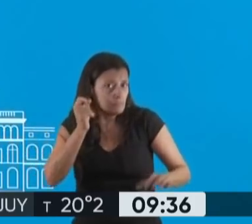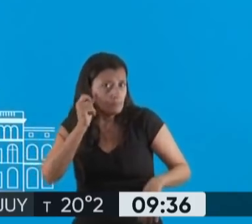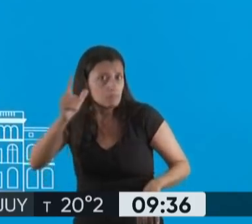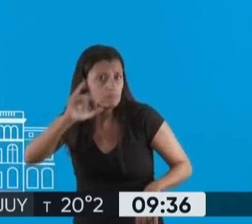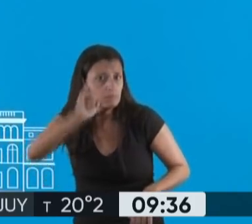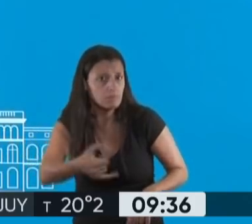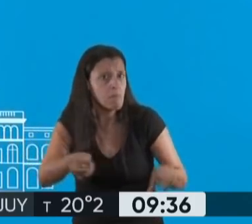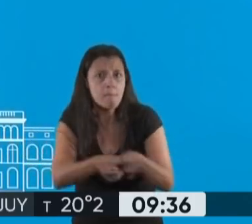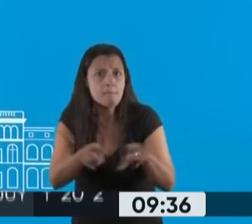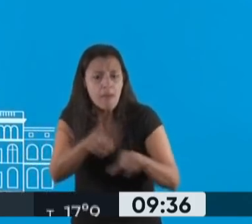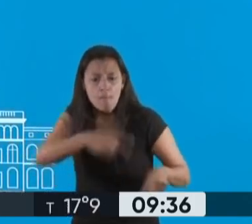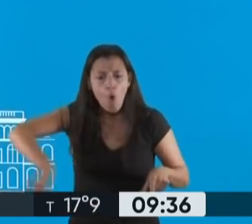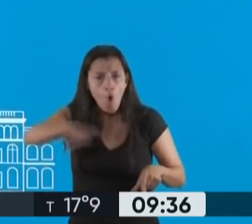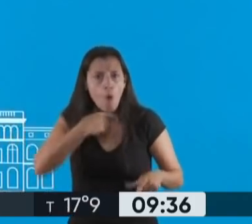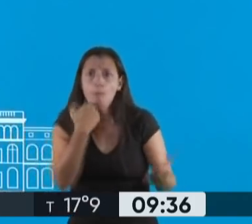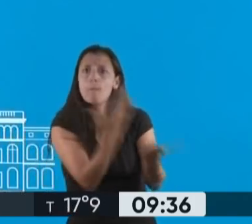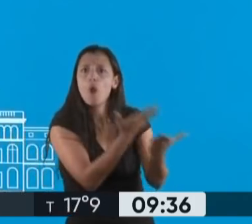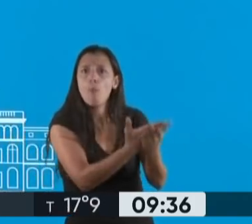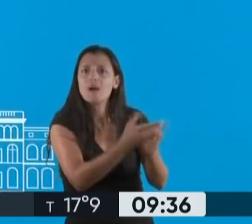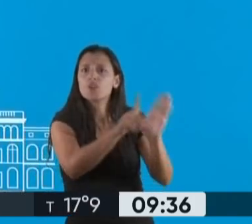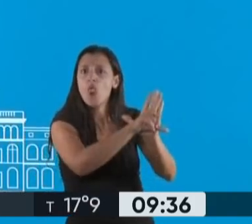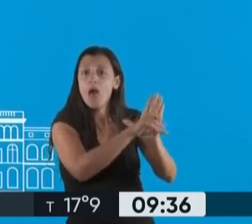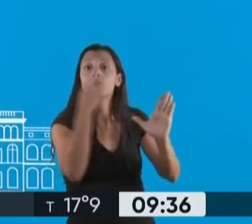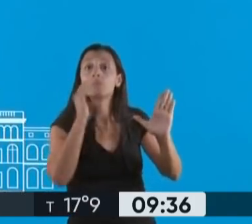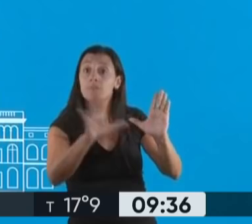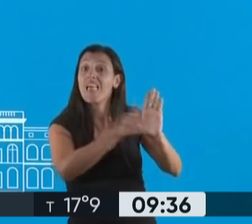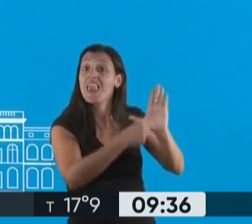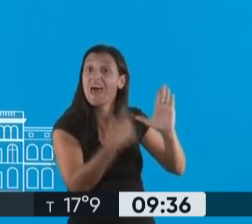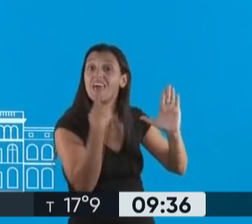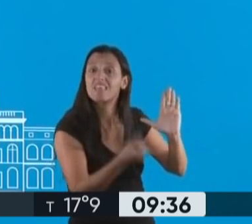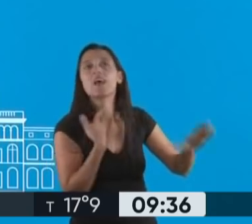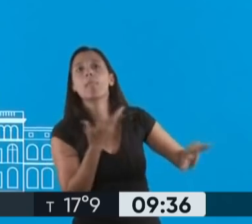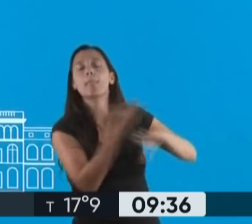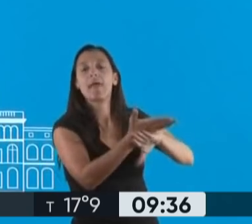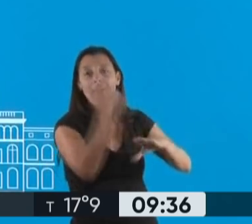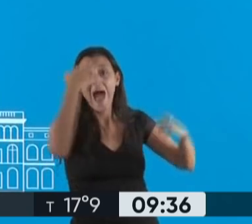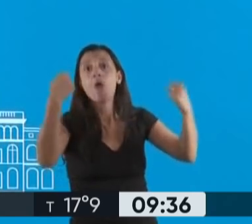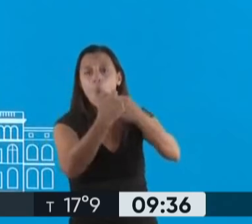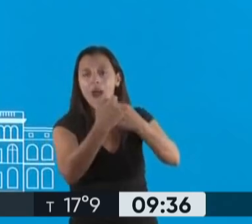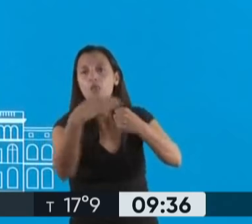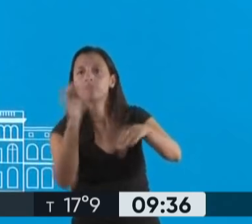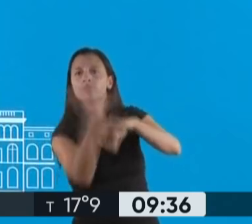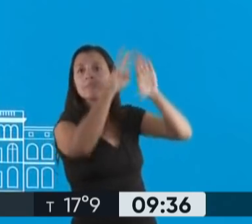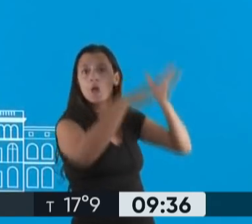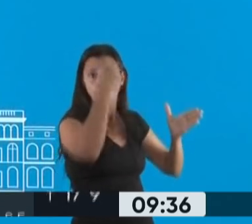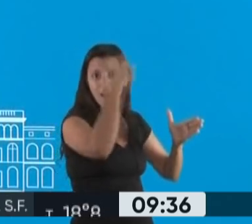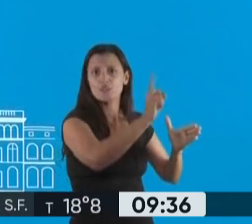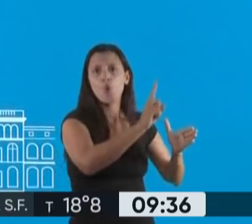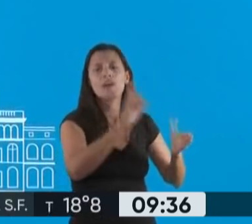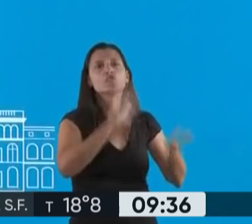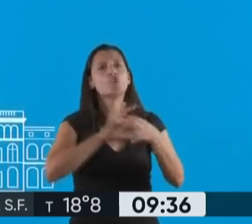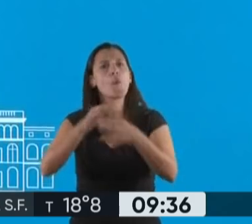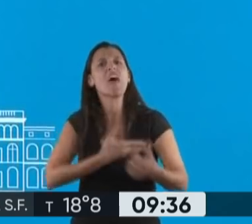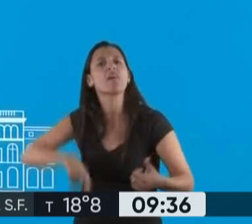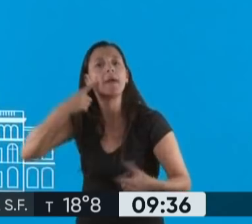lo que nosotros nos habíamos propuesto al enviar la ley. Porque ojo que la ley que pide que el acuerdo vaya al Congreso no es del Fondo Monetario Internacional, es